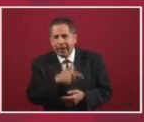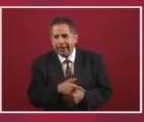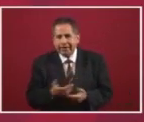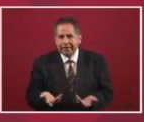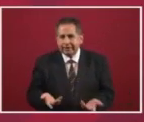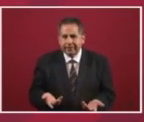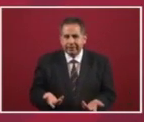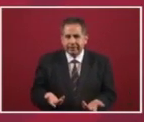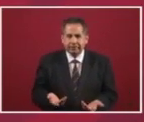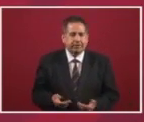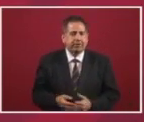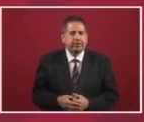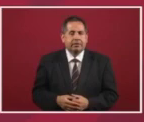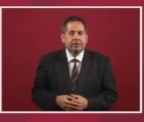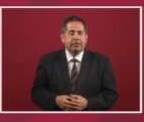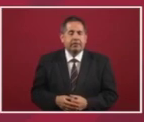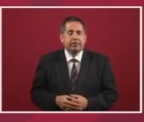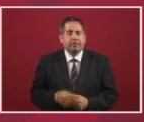pero